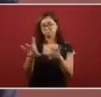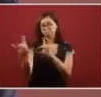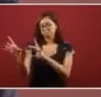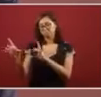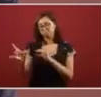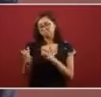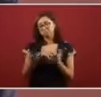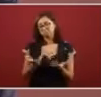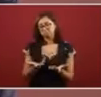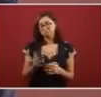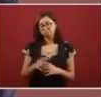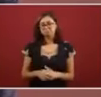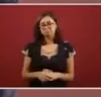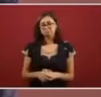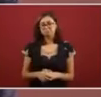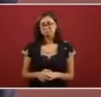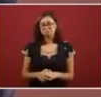están